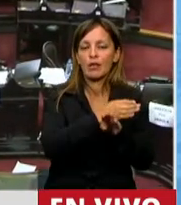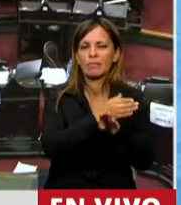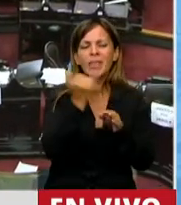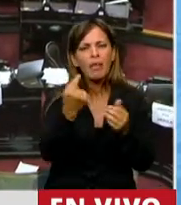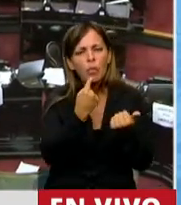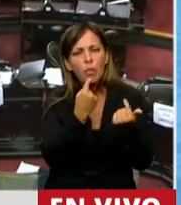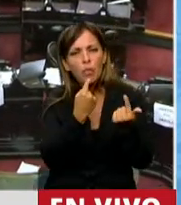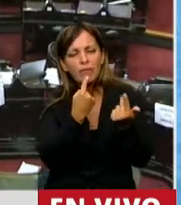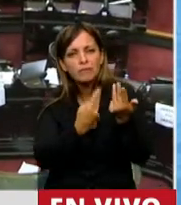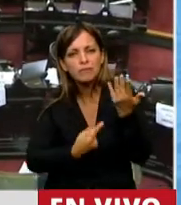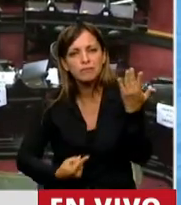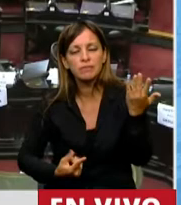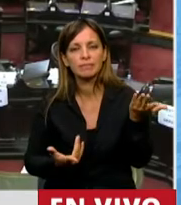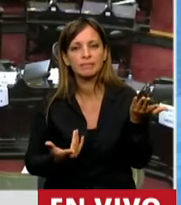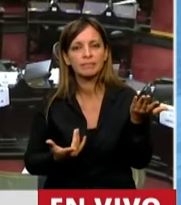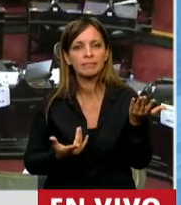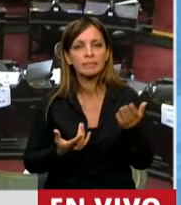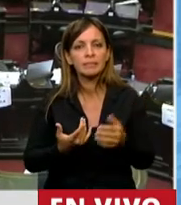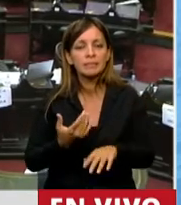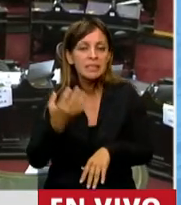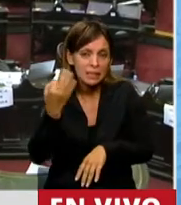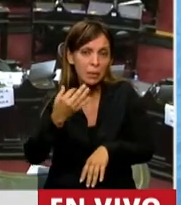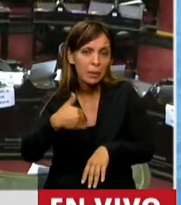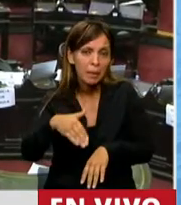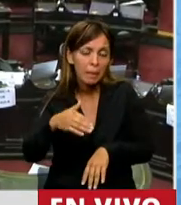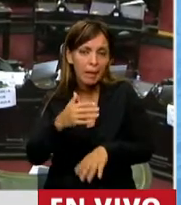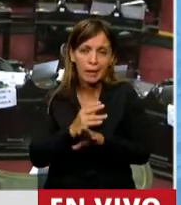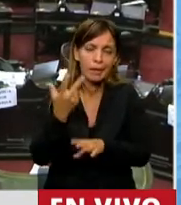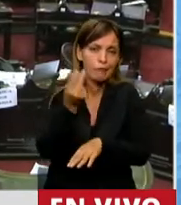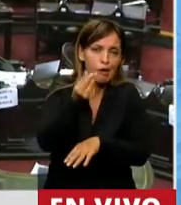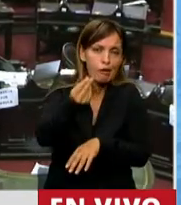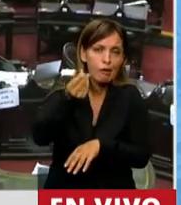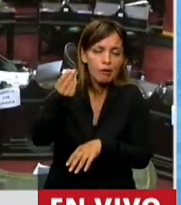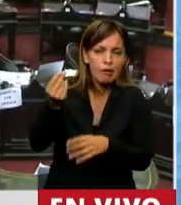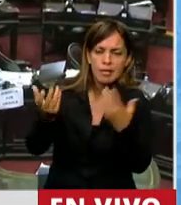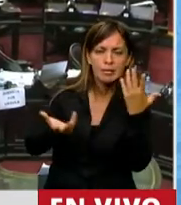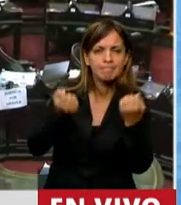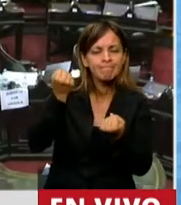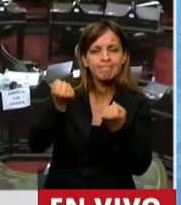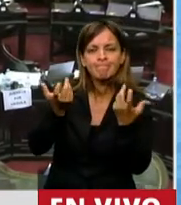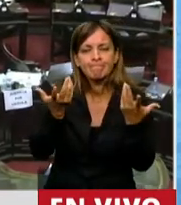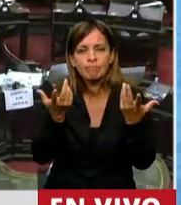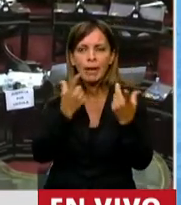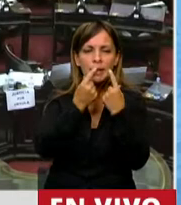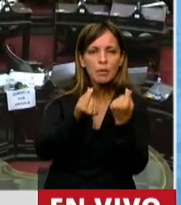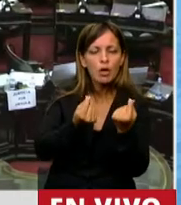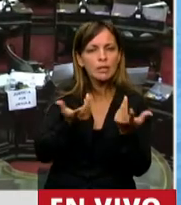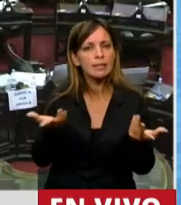muchas dudas y seguramente va a tener rechazos, resistencias,